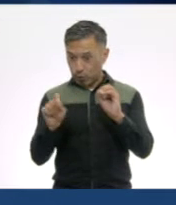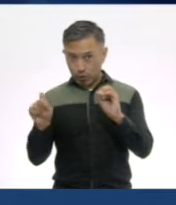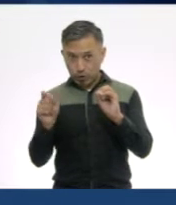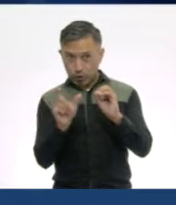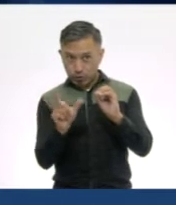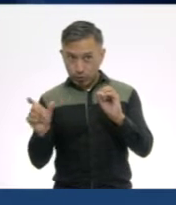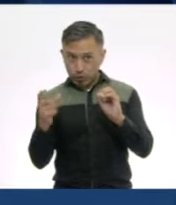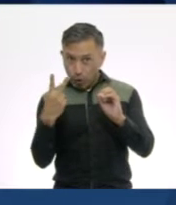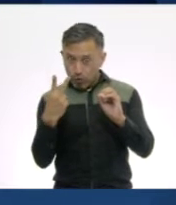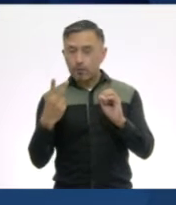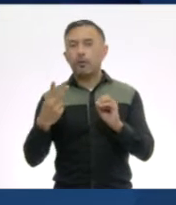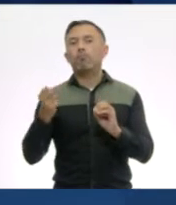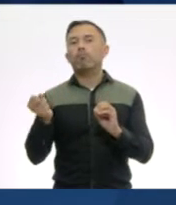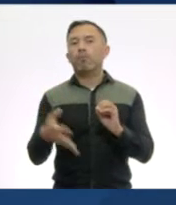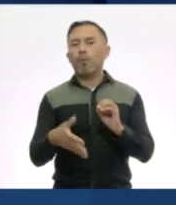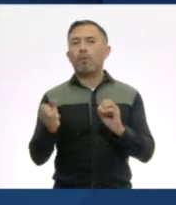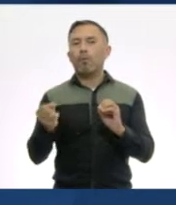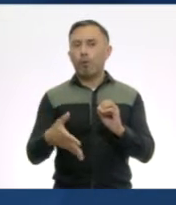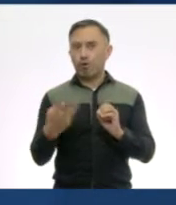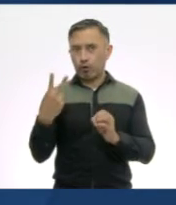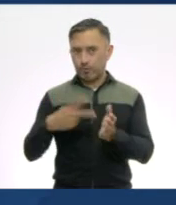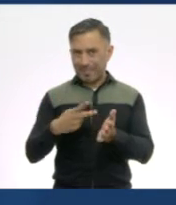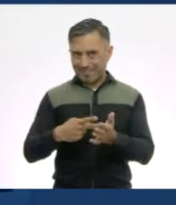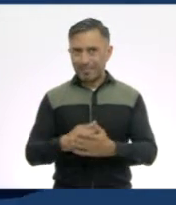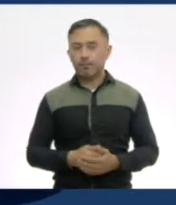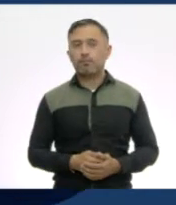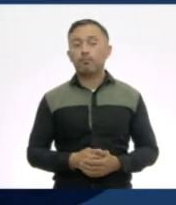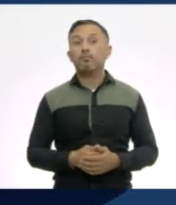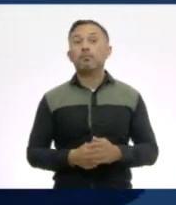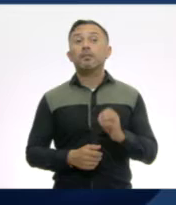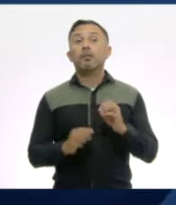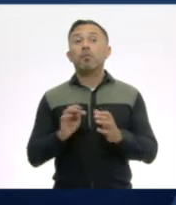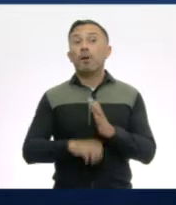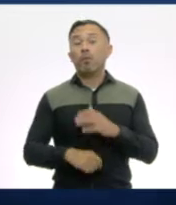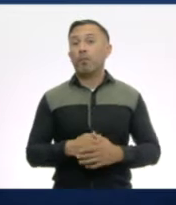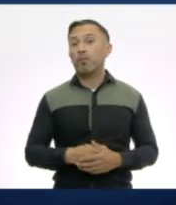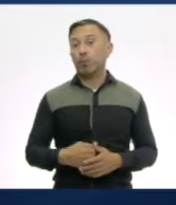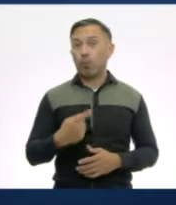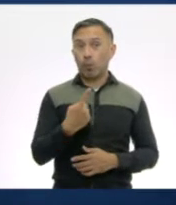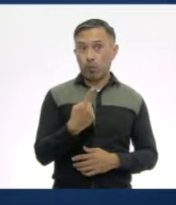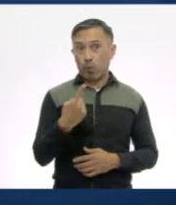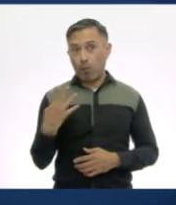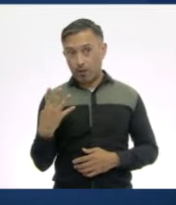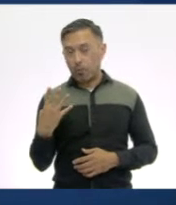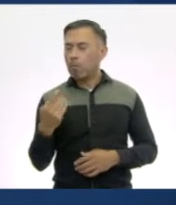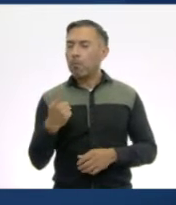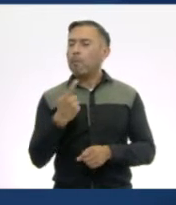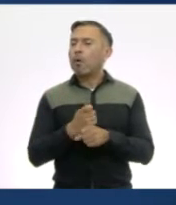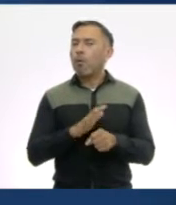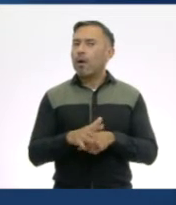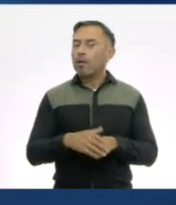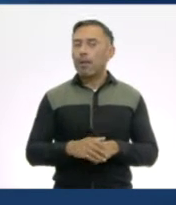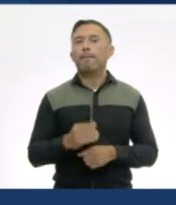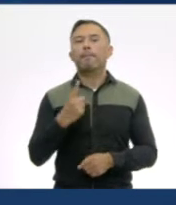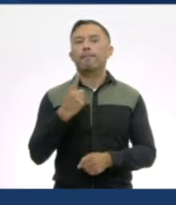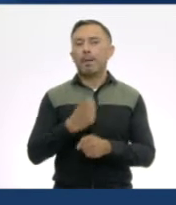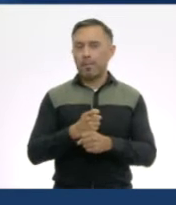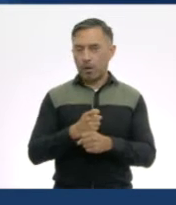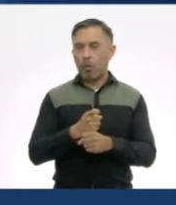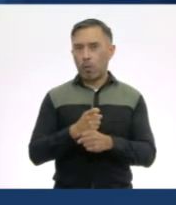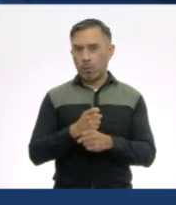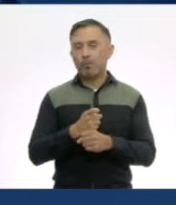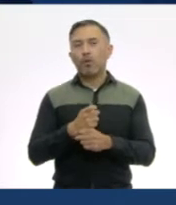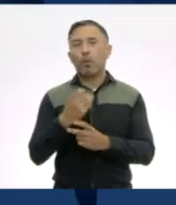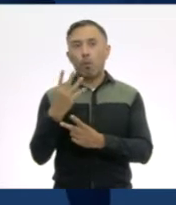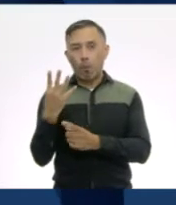1 y 4, ¿cuál sería el número mayor? Acomodándolos primero el 1 o primero el 4. Primero el 4 y luego el